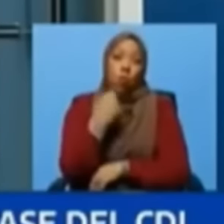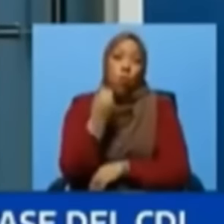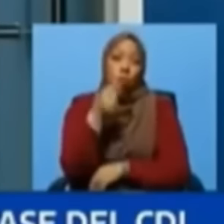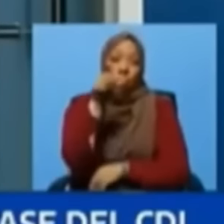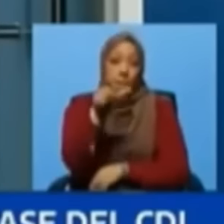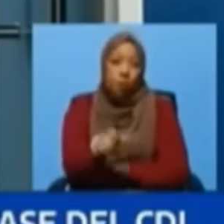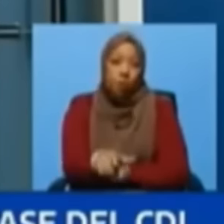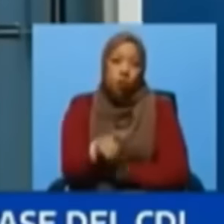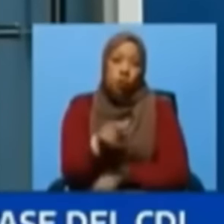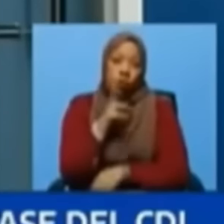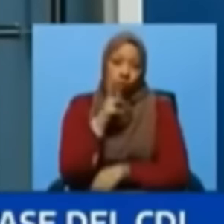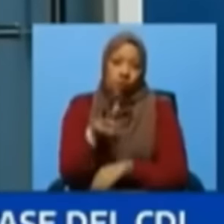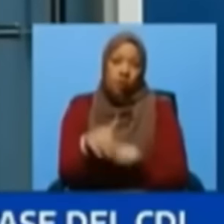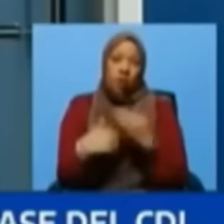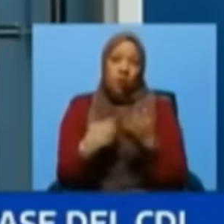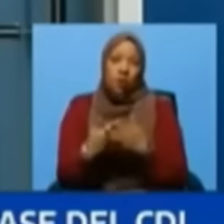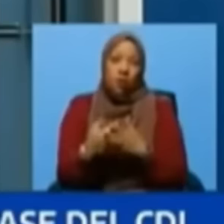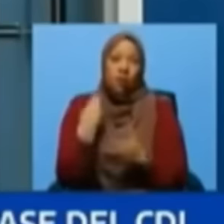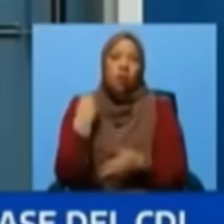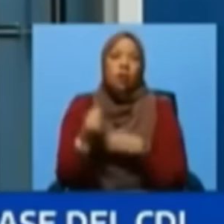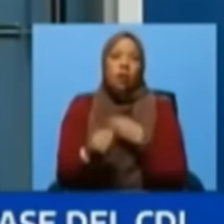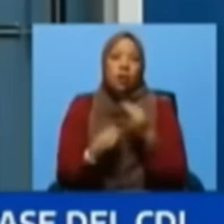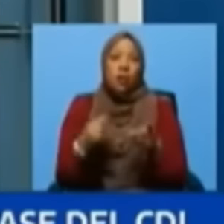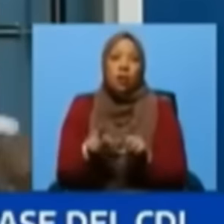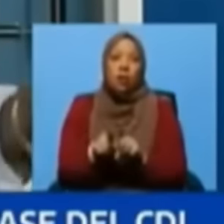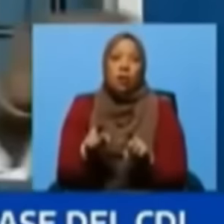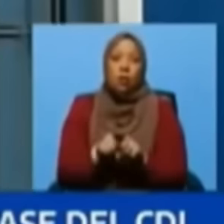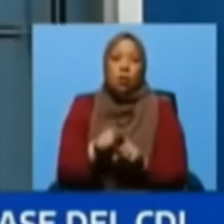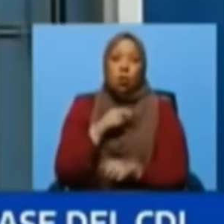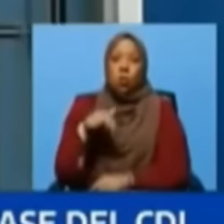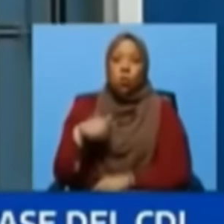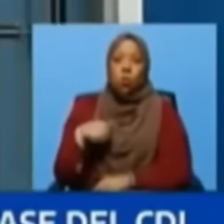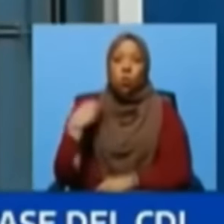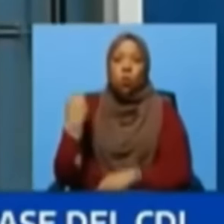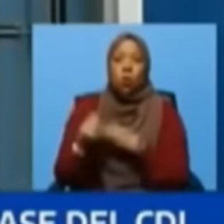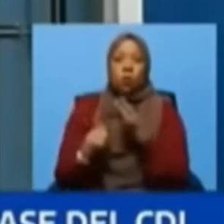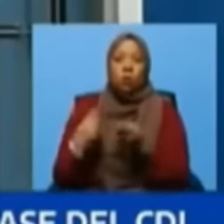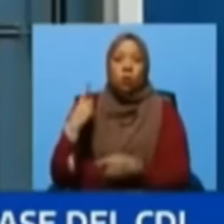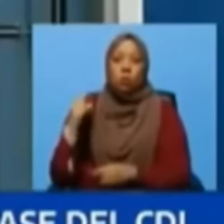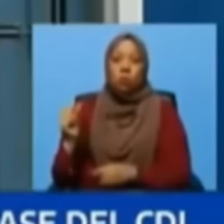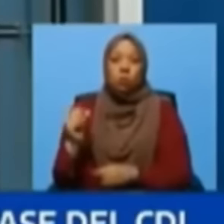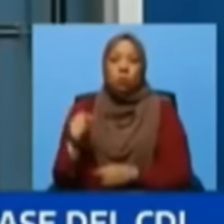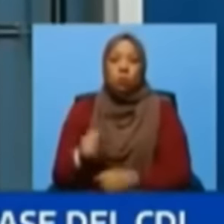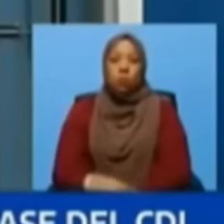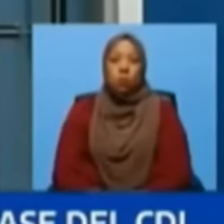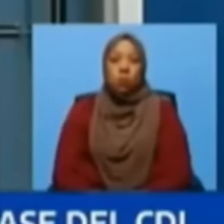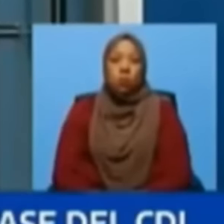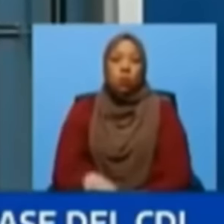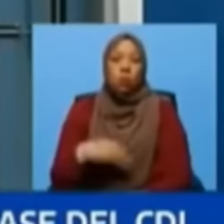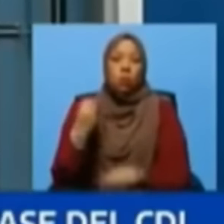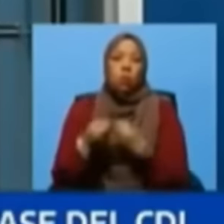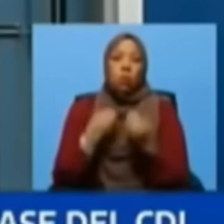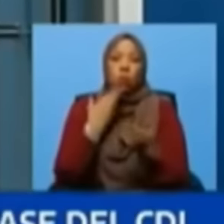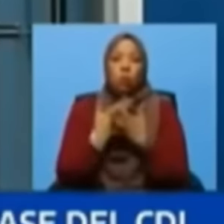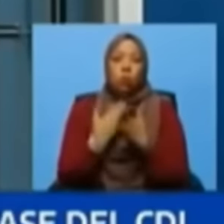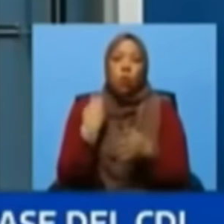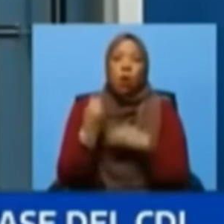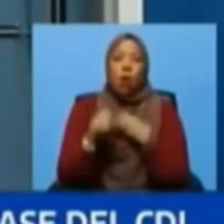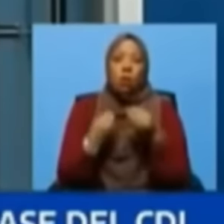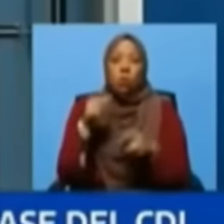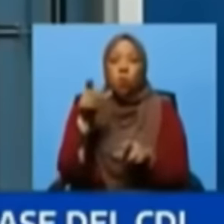persona criminal yo se los digo no solo por lo que ha hecho si lo que por lo que está planificando